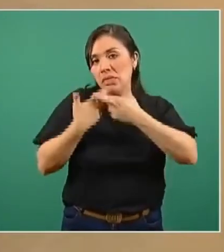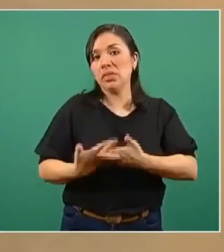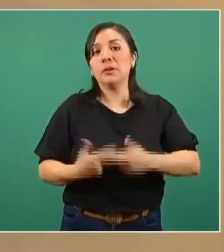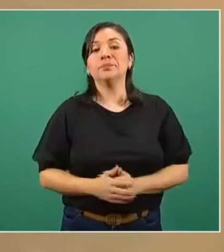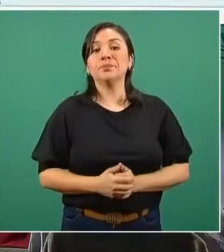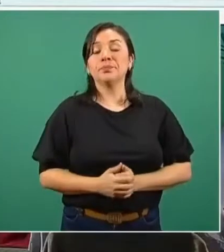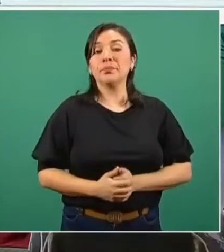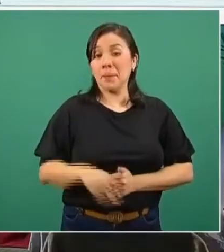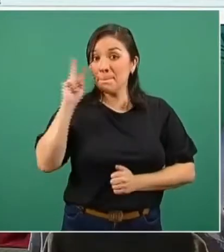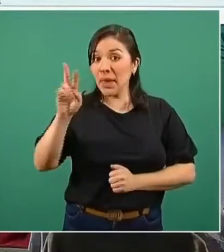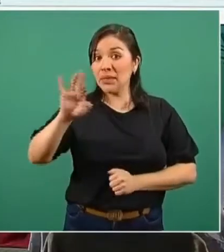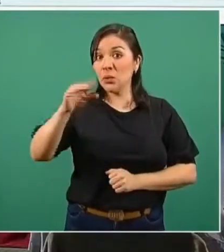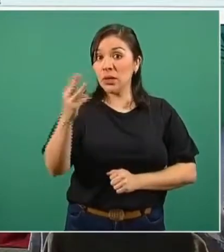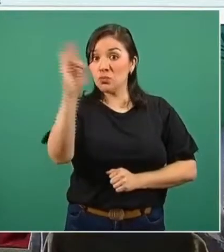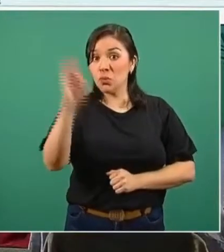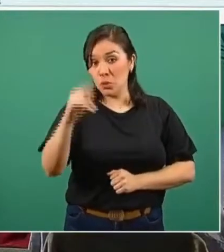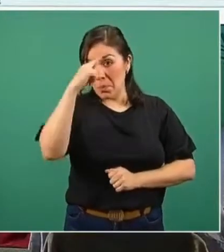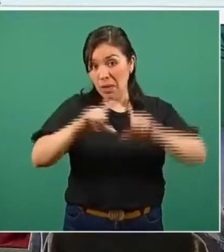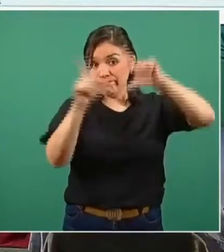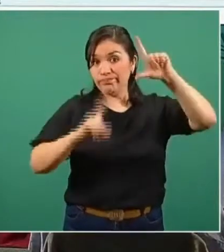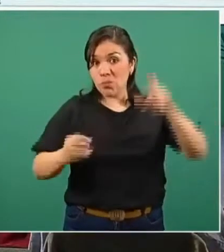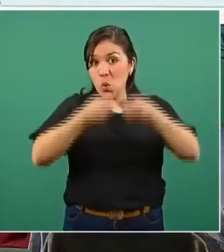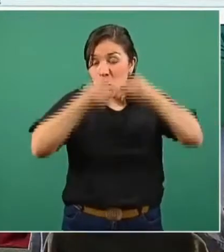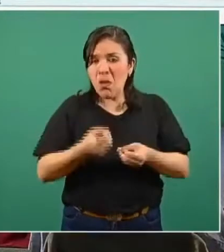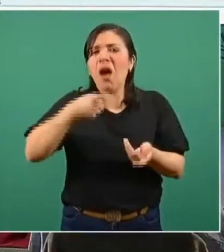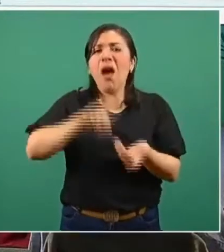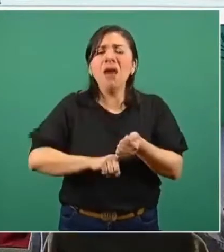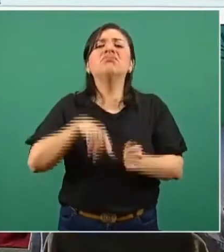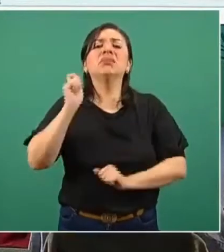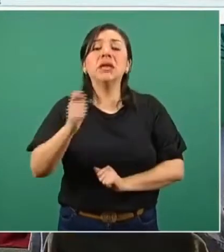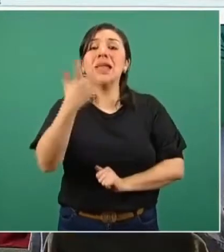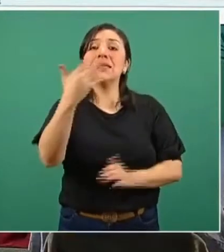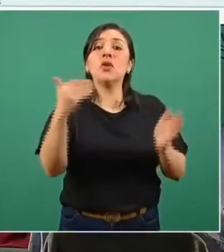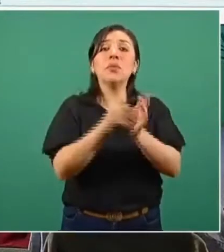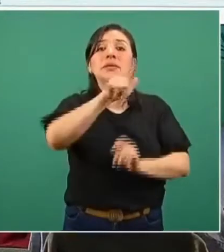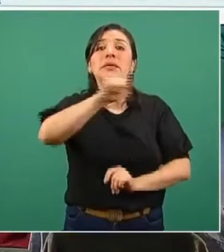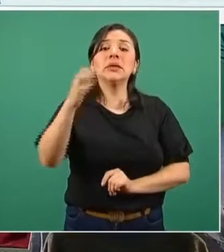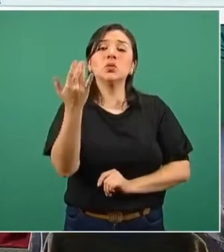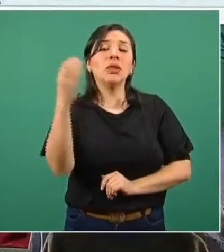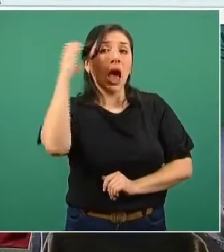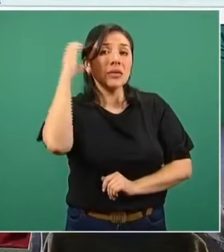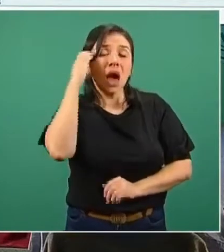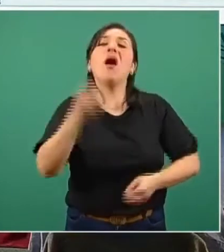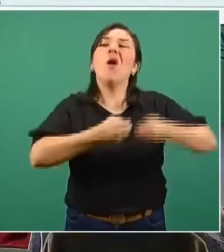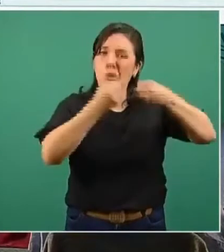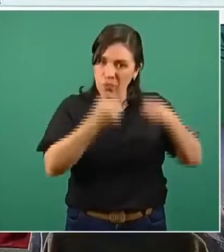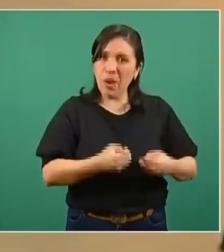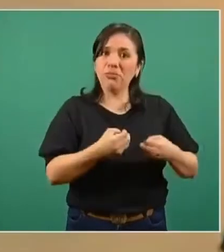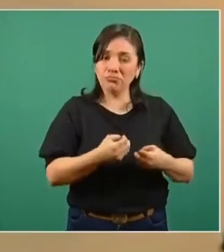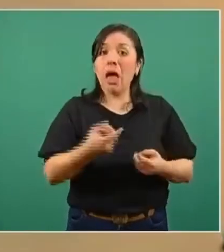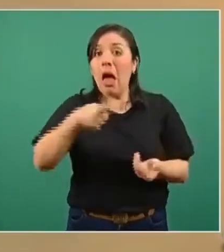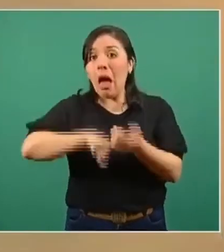Este 53% de ocupación nacional representa a 5.750 camas ocupadas de